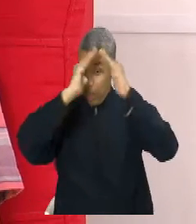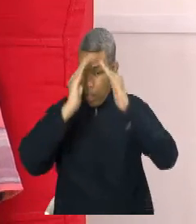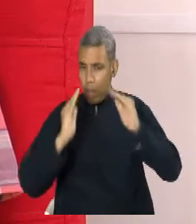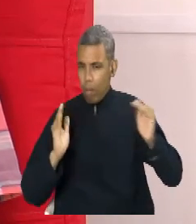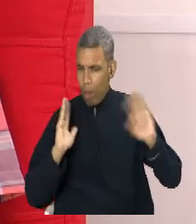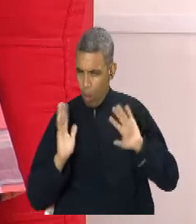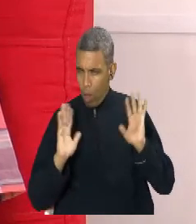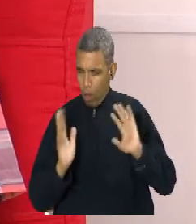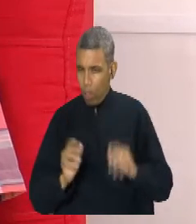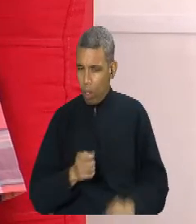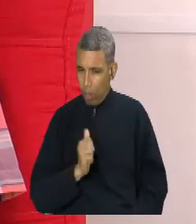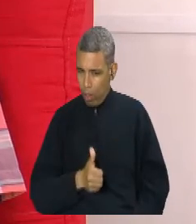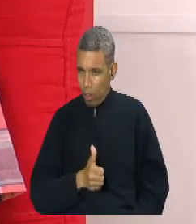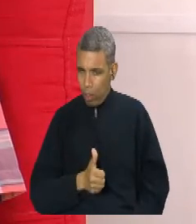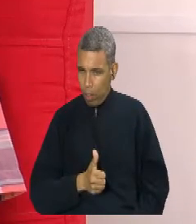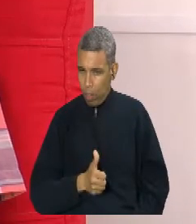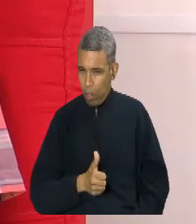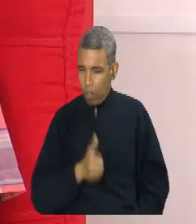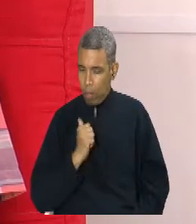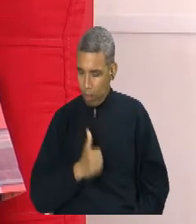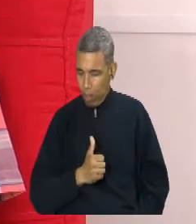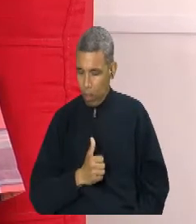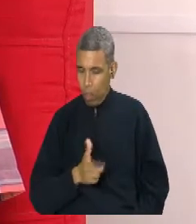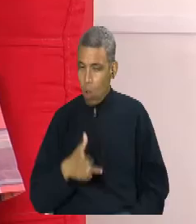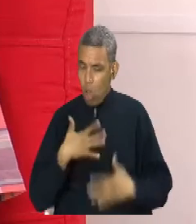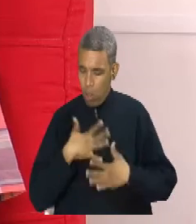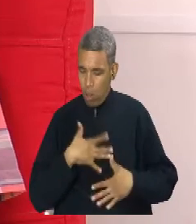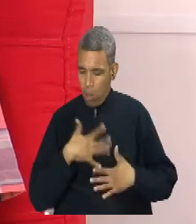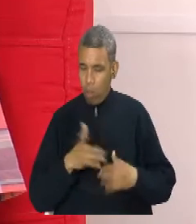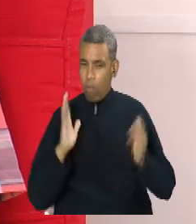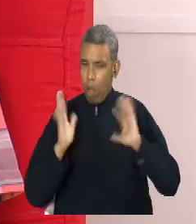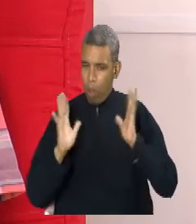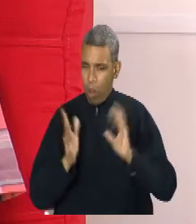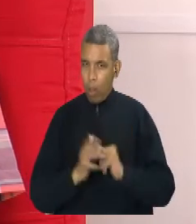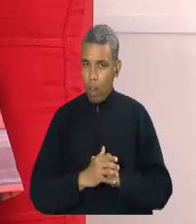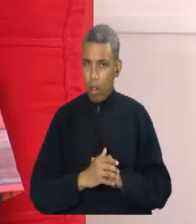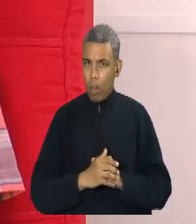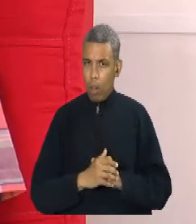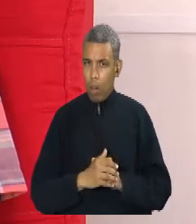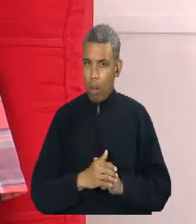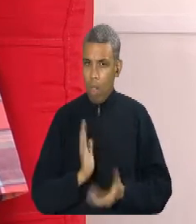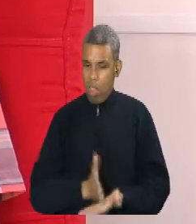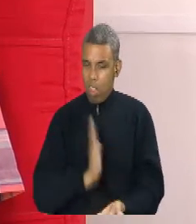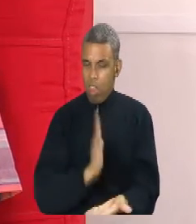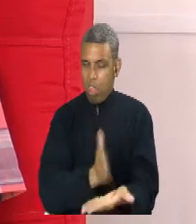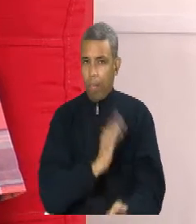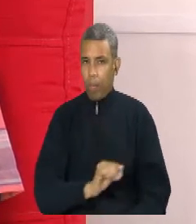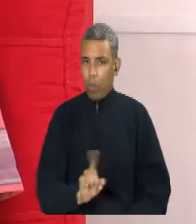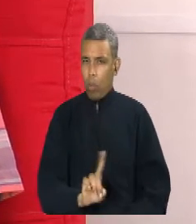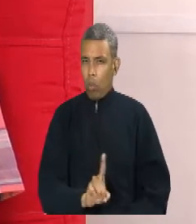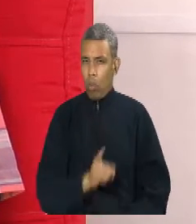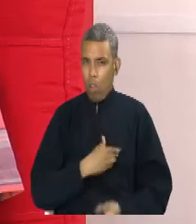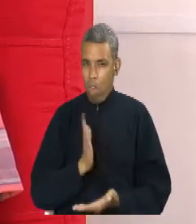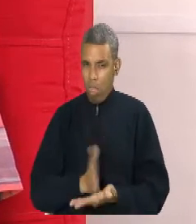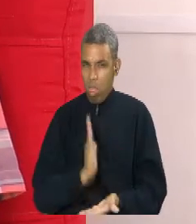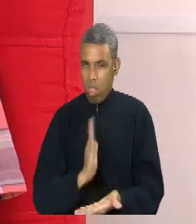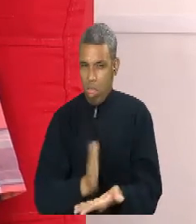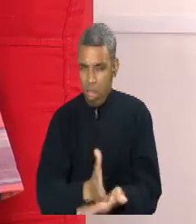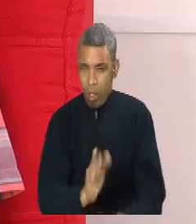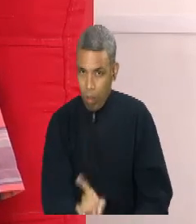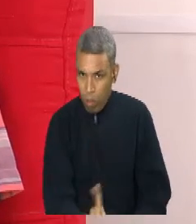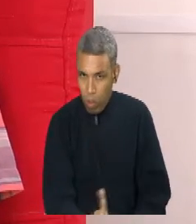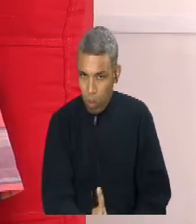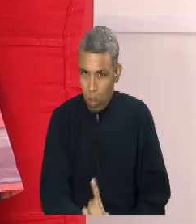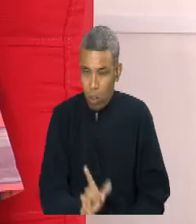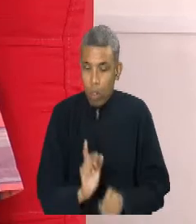de manera que el niño entienda que cuando esté tranquilo el papá va a escucharlo porque el niño hay que escucharlo y preguntarle qué es lo que quiere y por qué